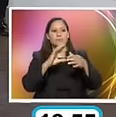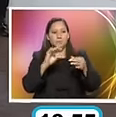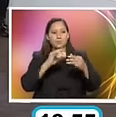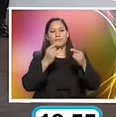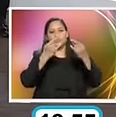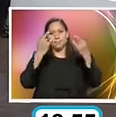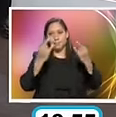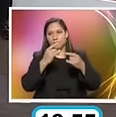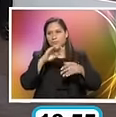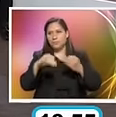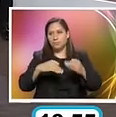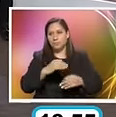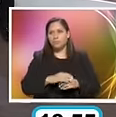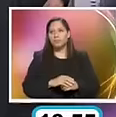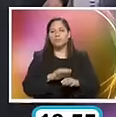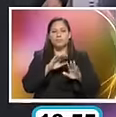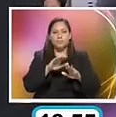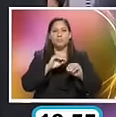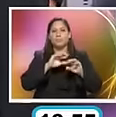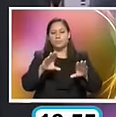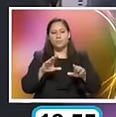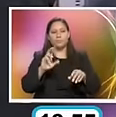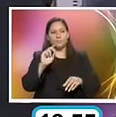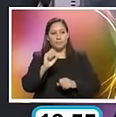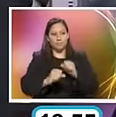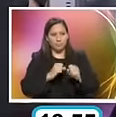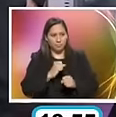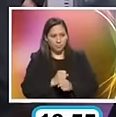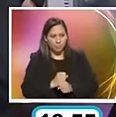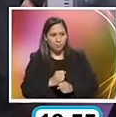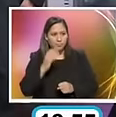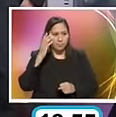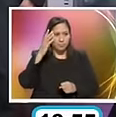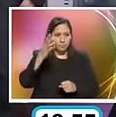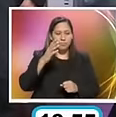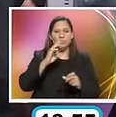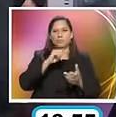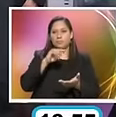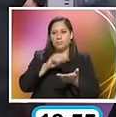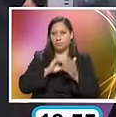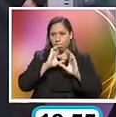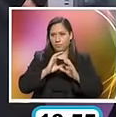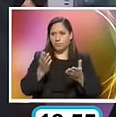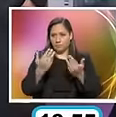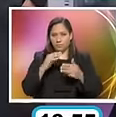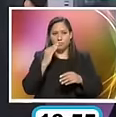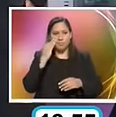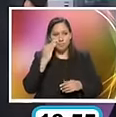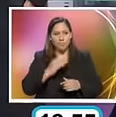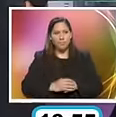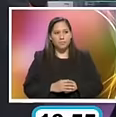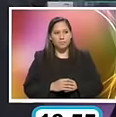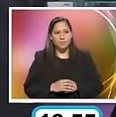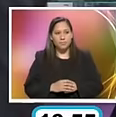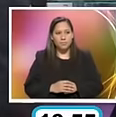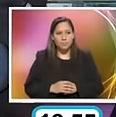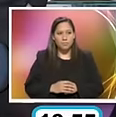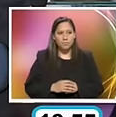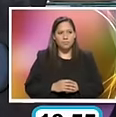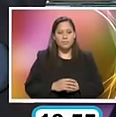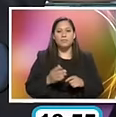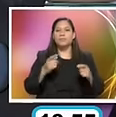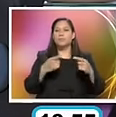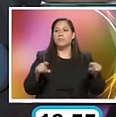los detalles acerca de este gran lanzamiento de los 30 años, futuras presentaciones, etcétera. ¿Nos comparten su Facebook? Es Orquesta